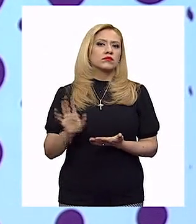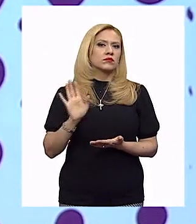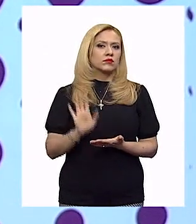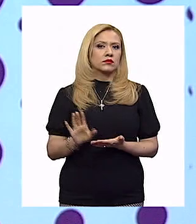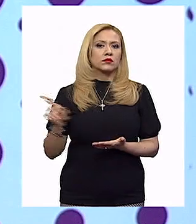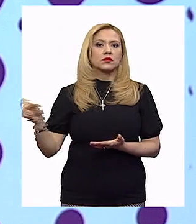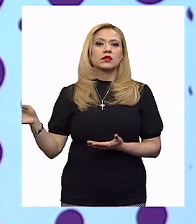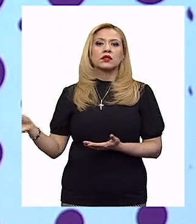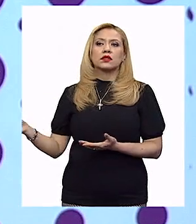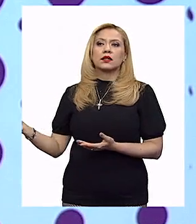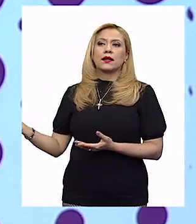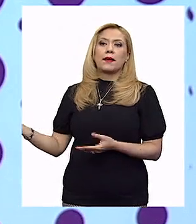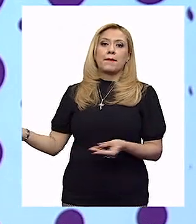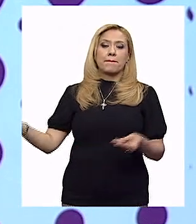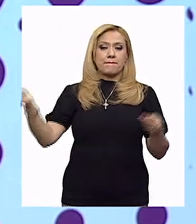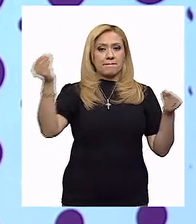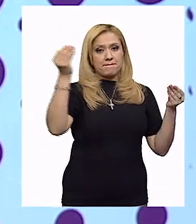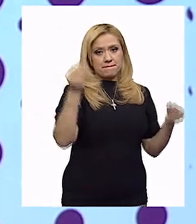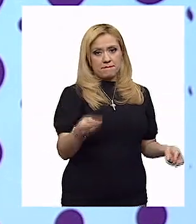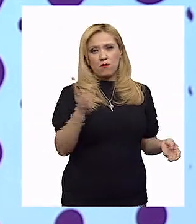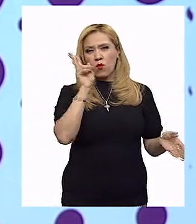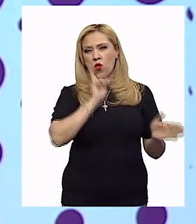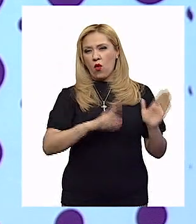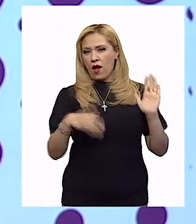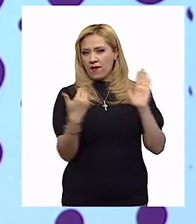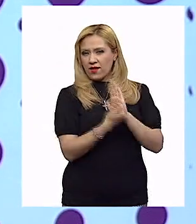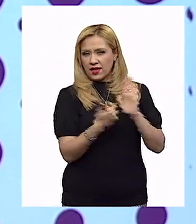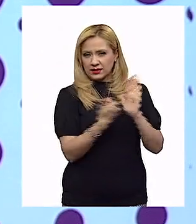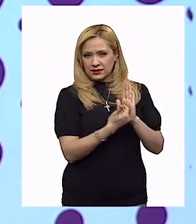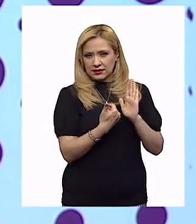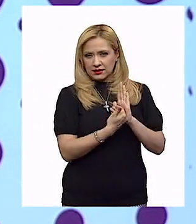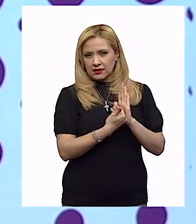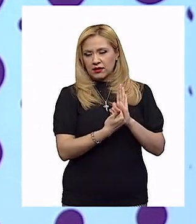Reside particularmente en las pruebas que se pueden aportar. Es